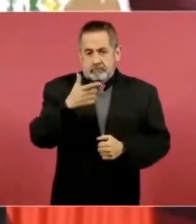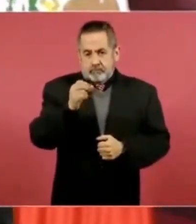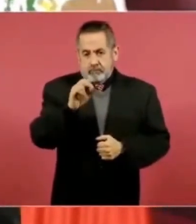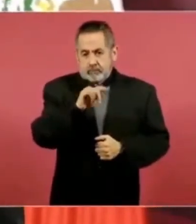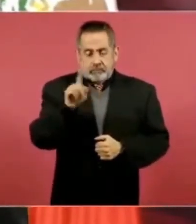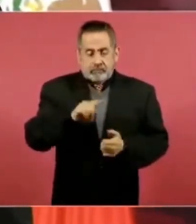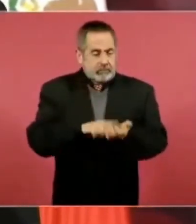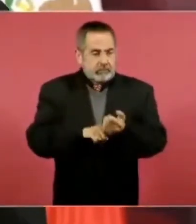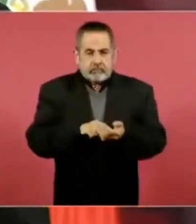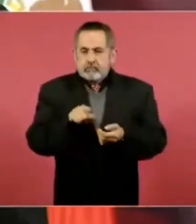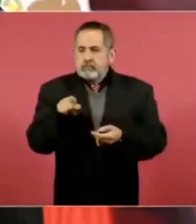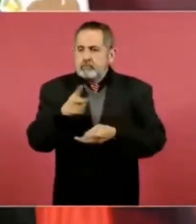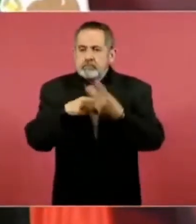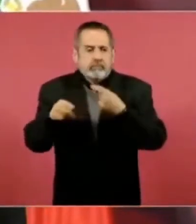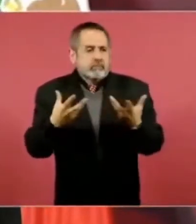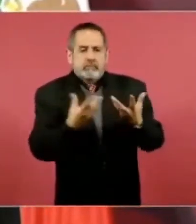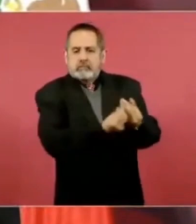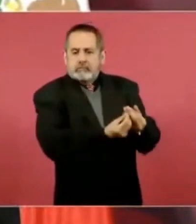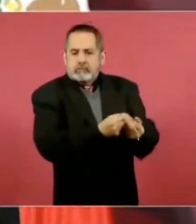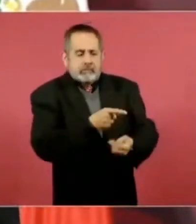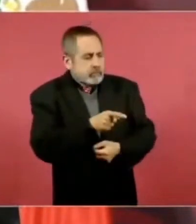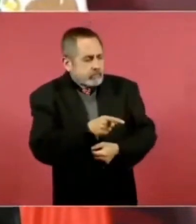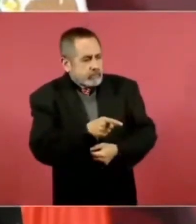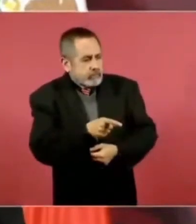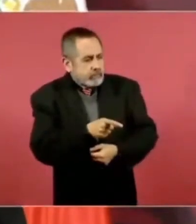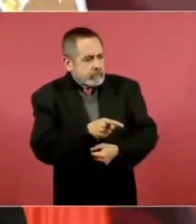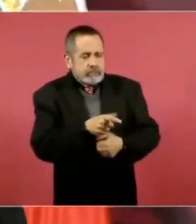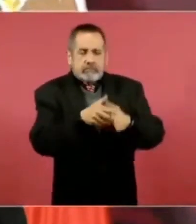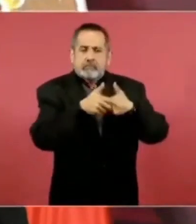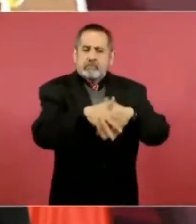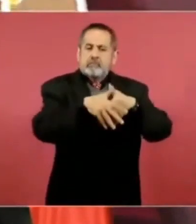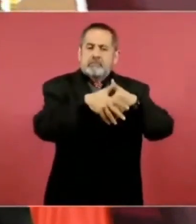Y que ahí viene la señora en la marcha.